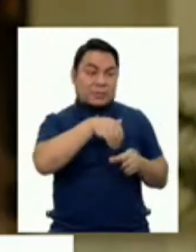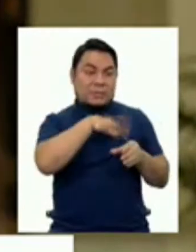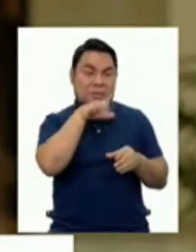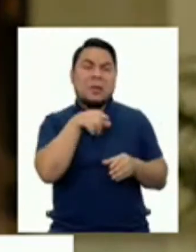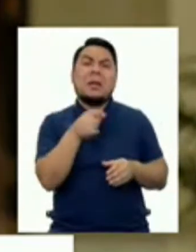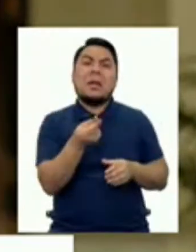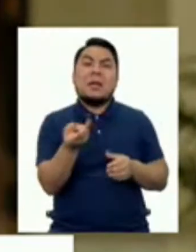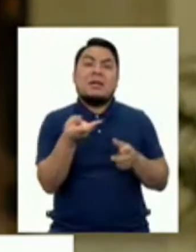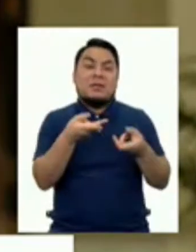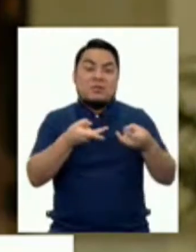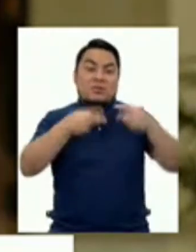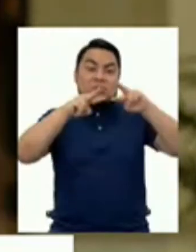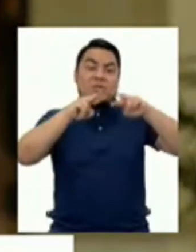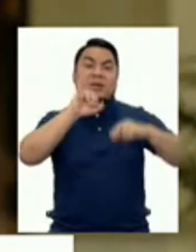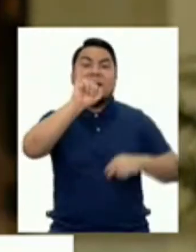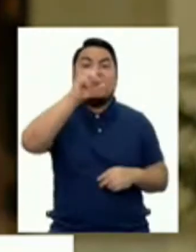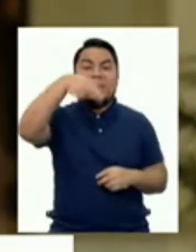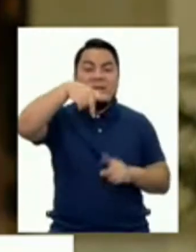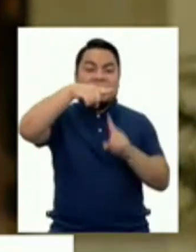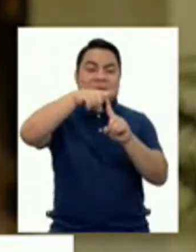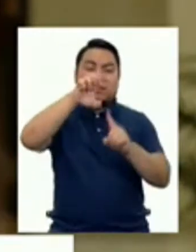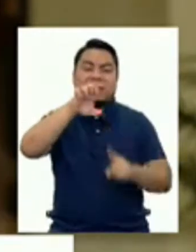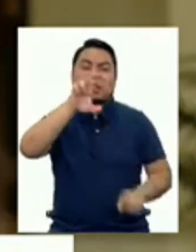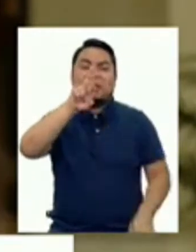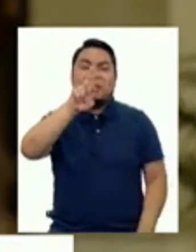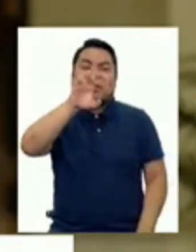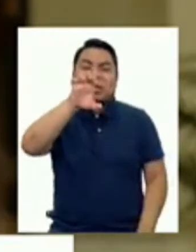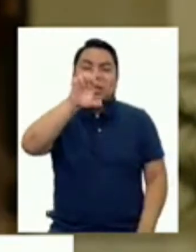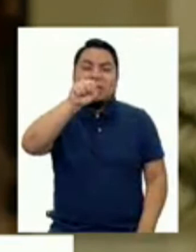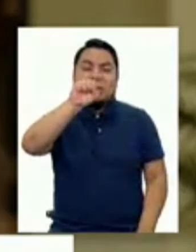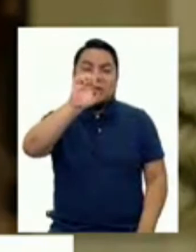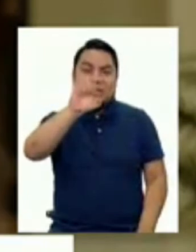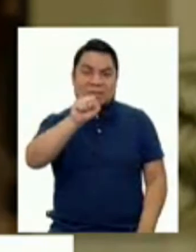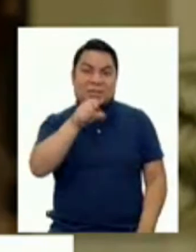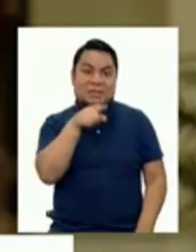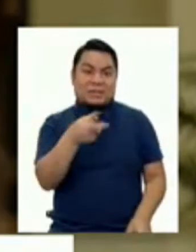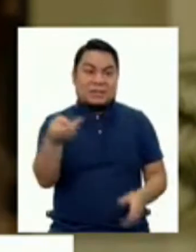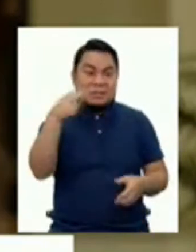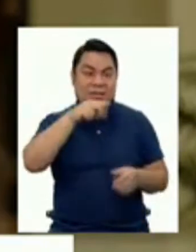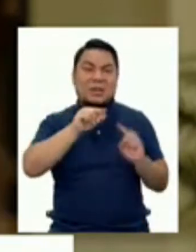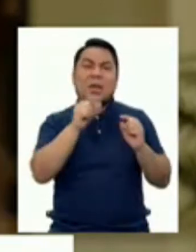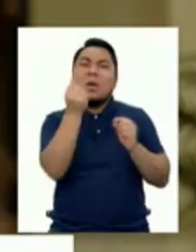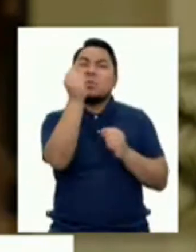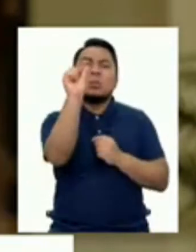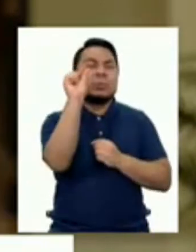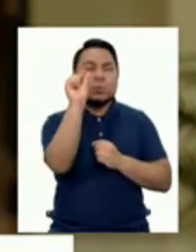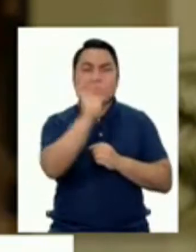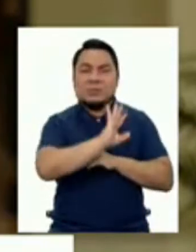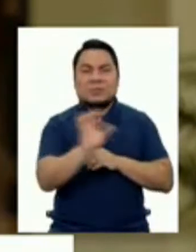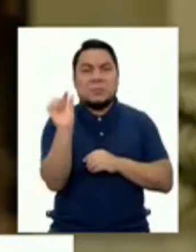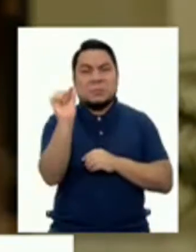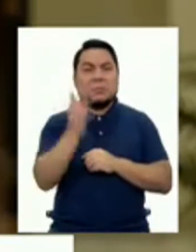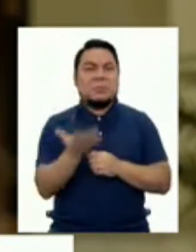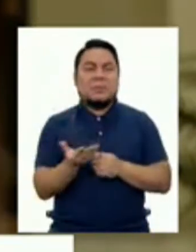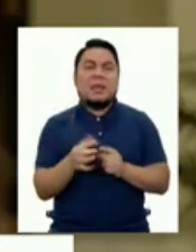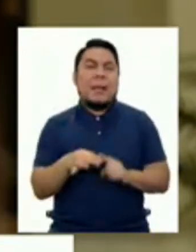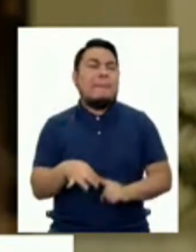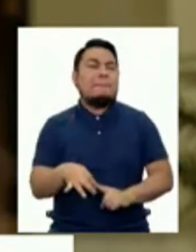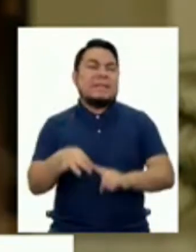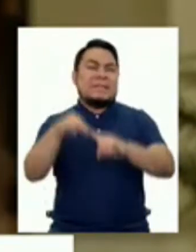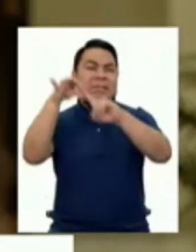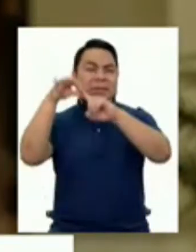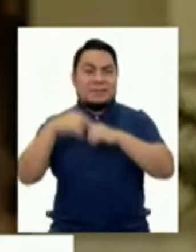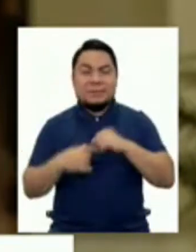para todas las empresas y donde se nota más la diferencia del acceso a un interés realmente preferencial